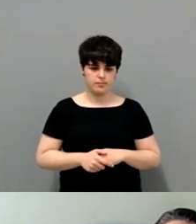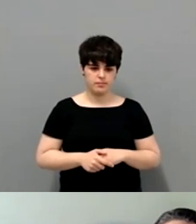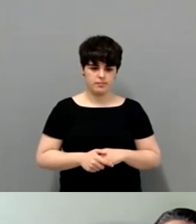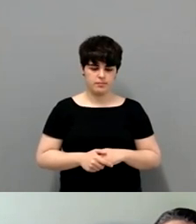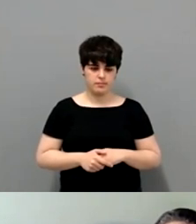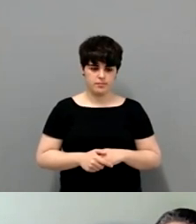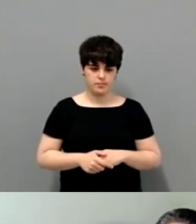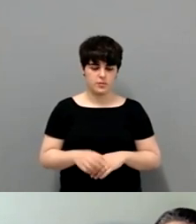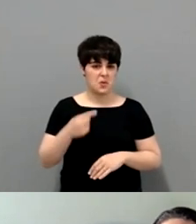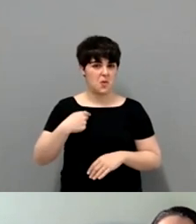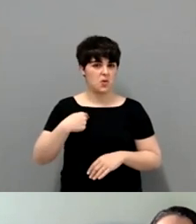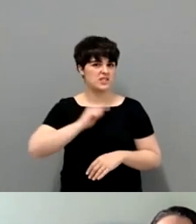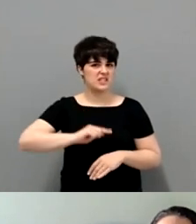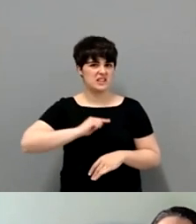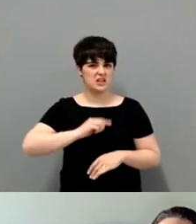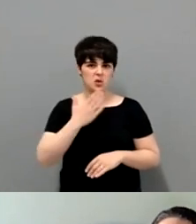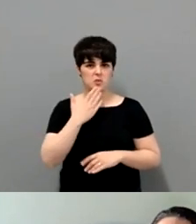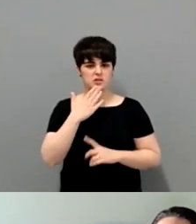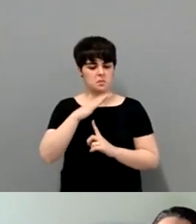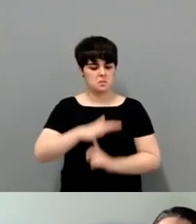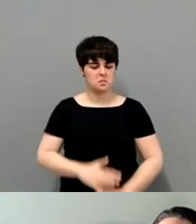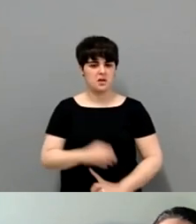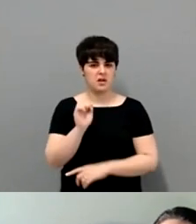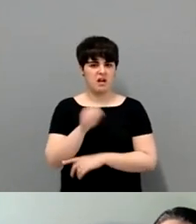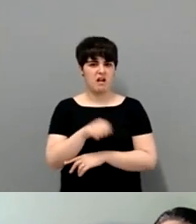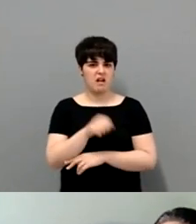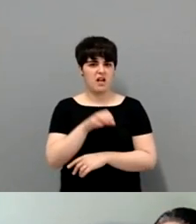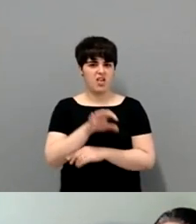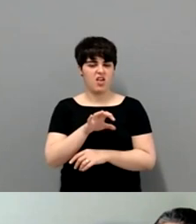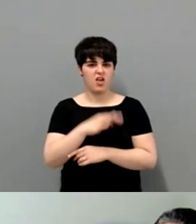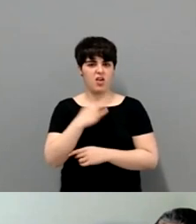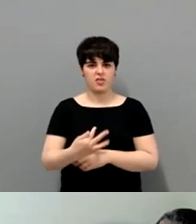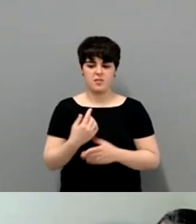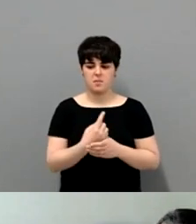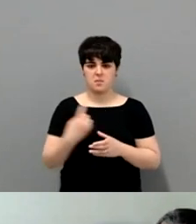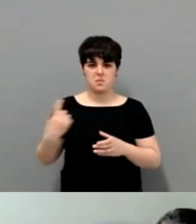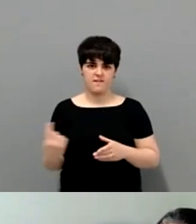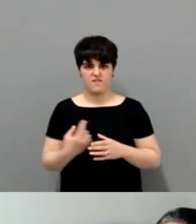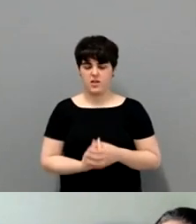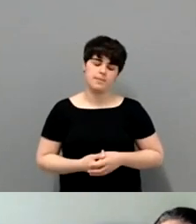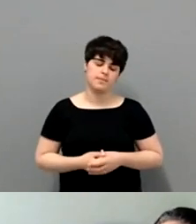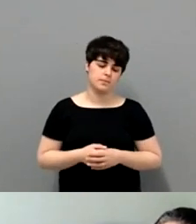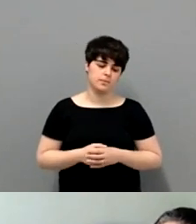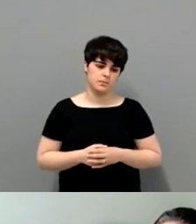Me sentí humillada, discriminada y excluida.